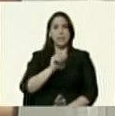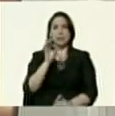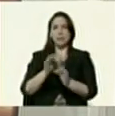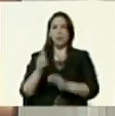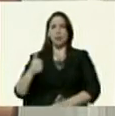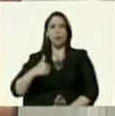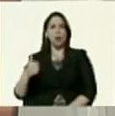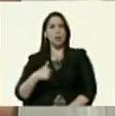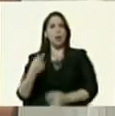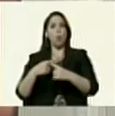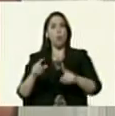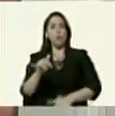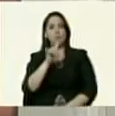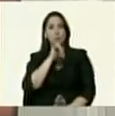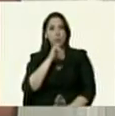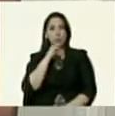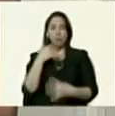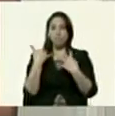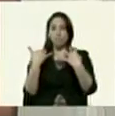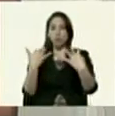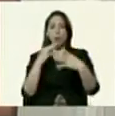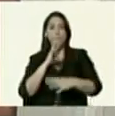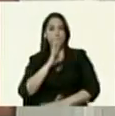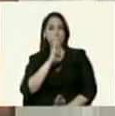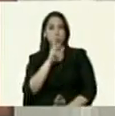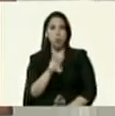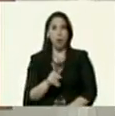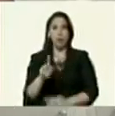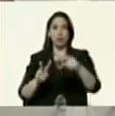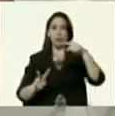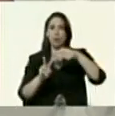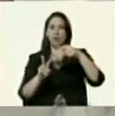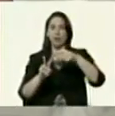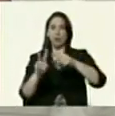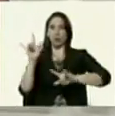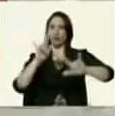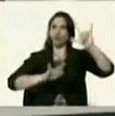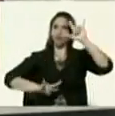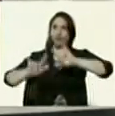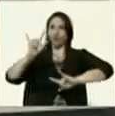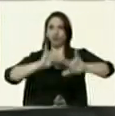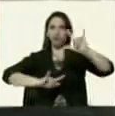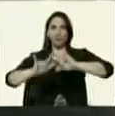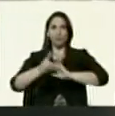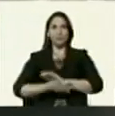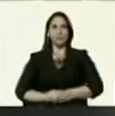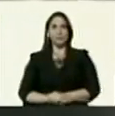noticioso se lo contamos por esta, la mejor pantalla, la de Venezolana de Televisión. Feliz lunes.